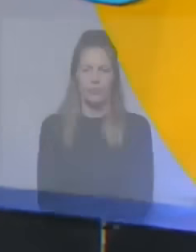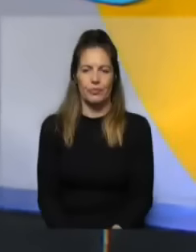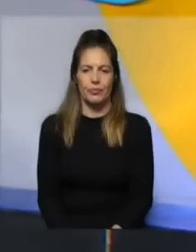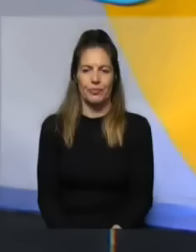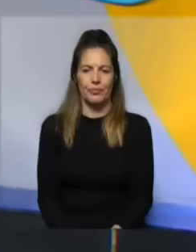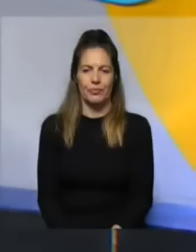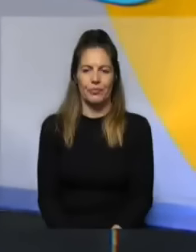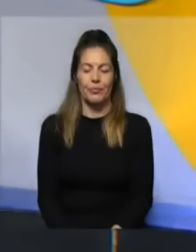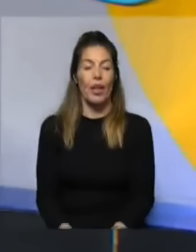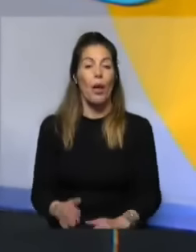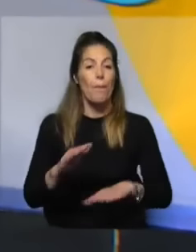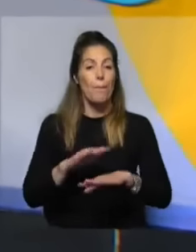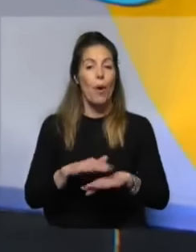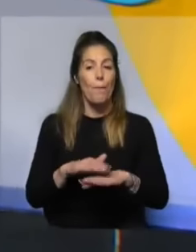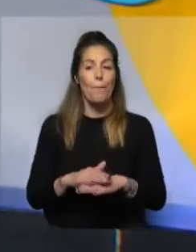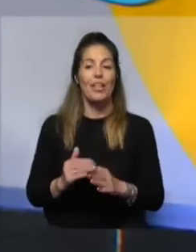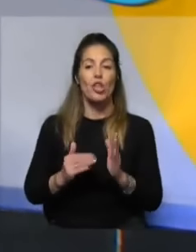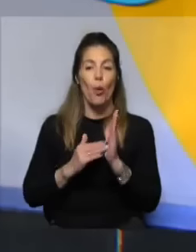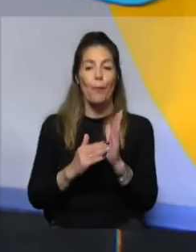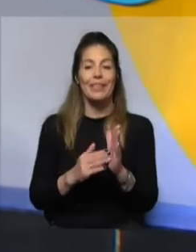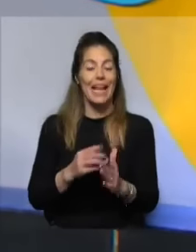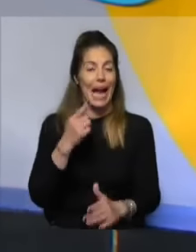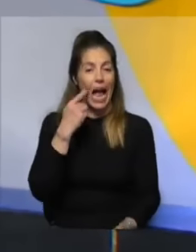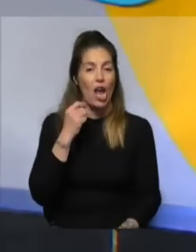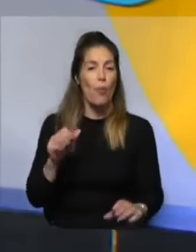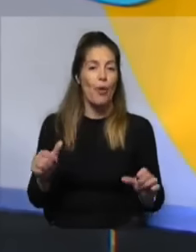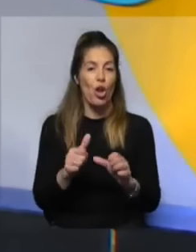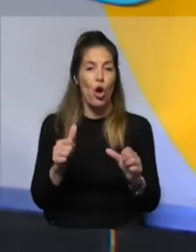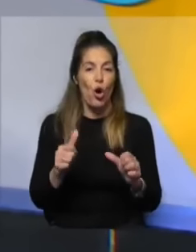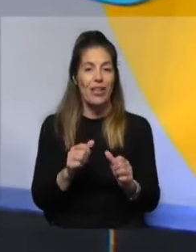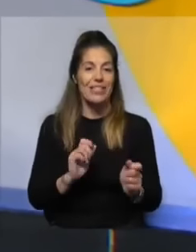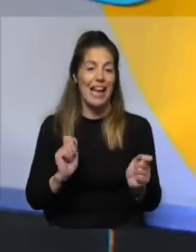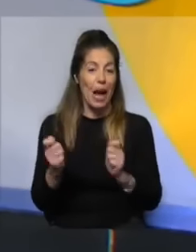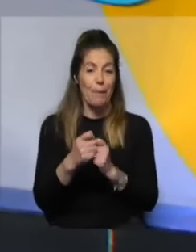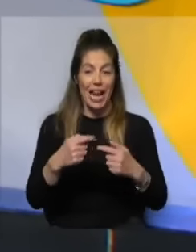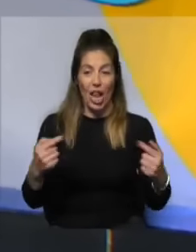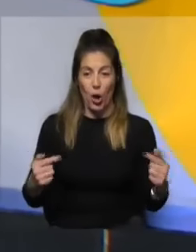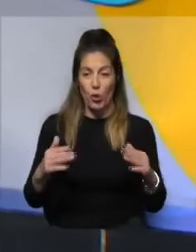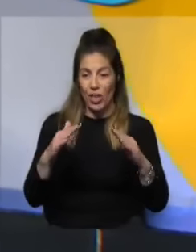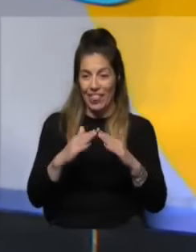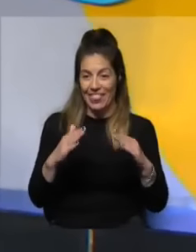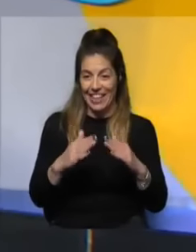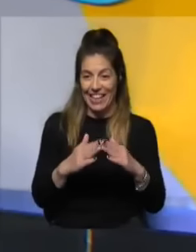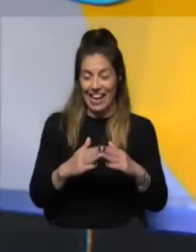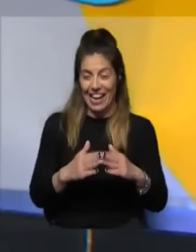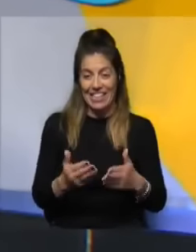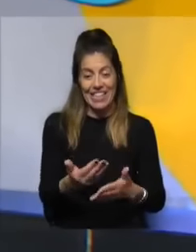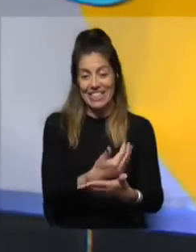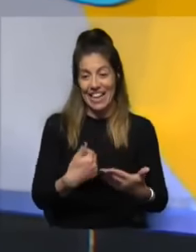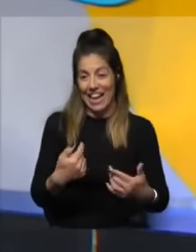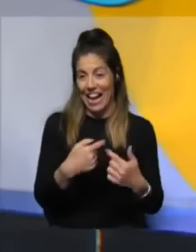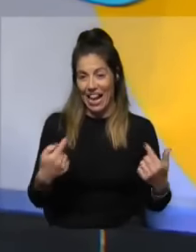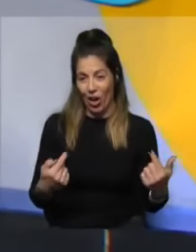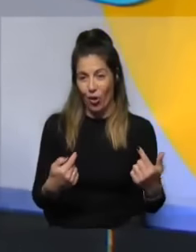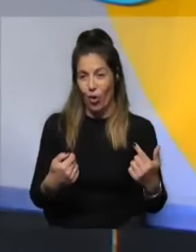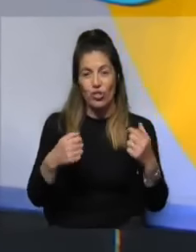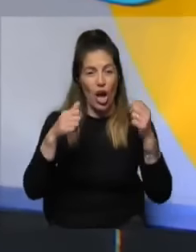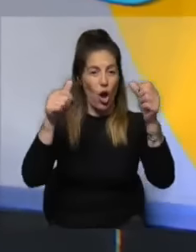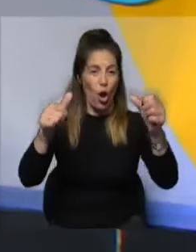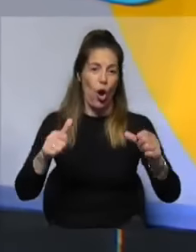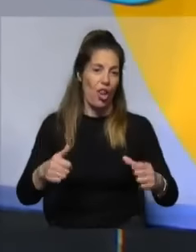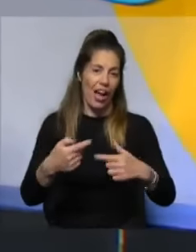Señores, señores, momento de presentar al hombre que nos hace mover los muebles de la casa, que nos hace sacar los muebles de la casa, que nos hace colgar